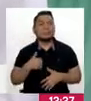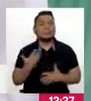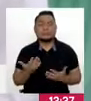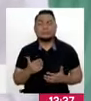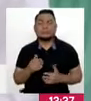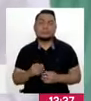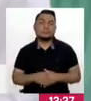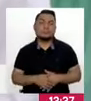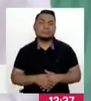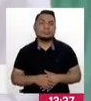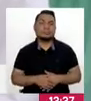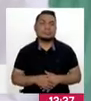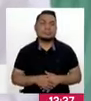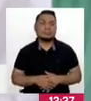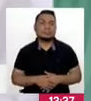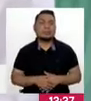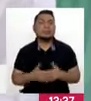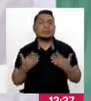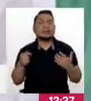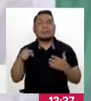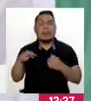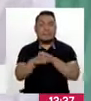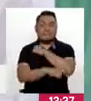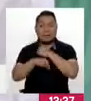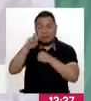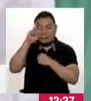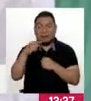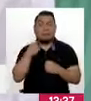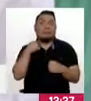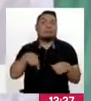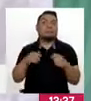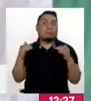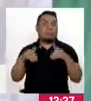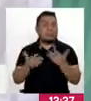respetuosa, pues al país.